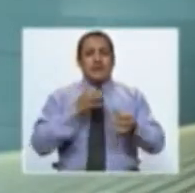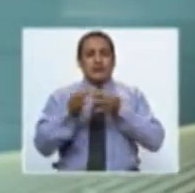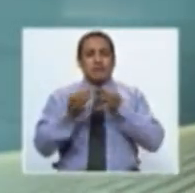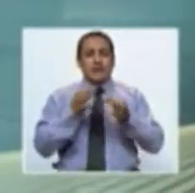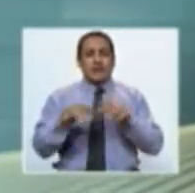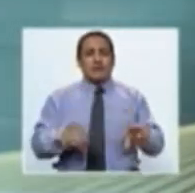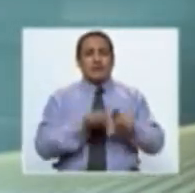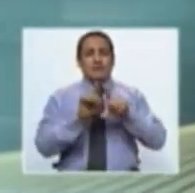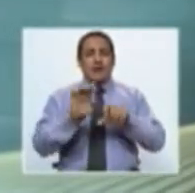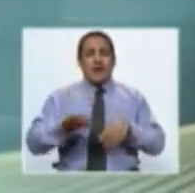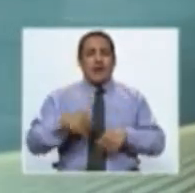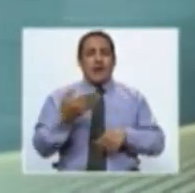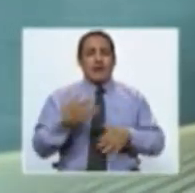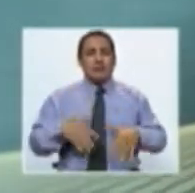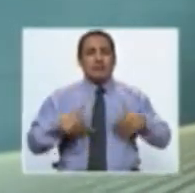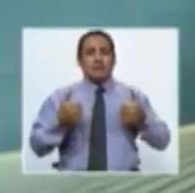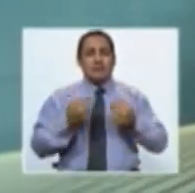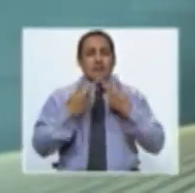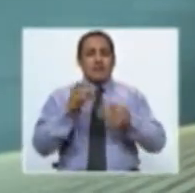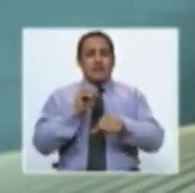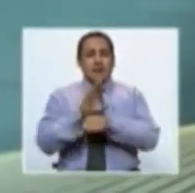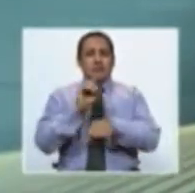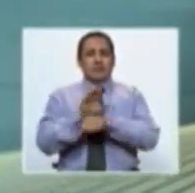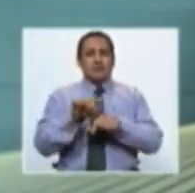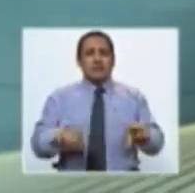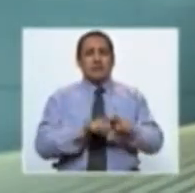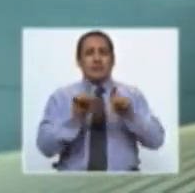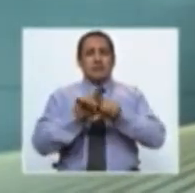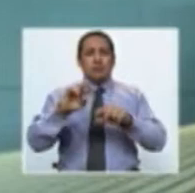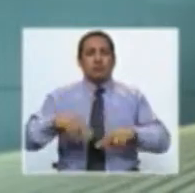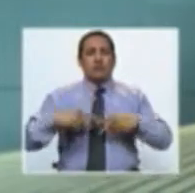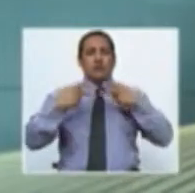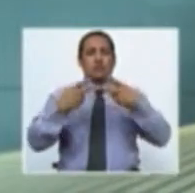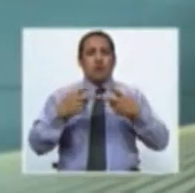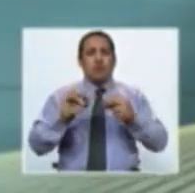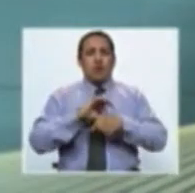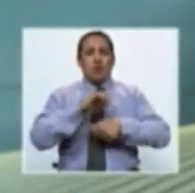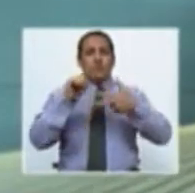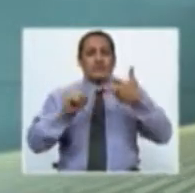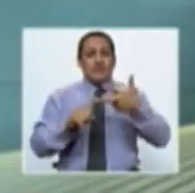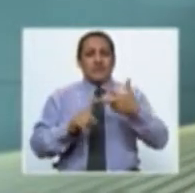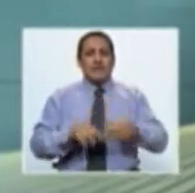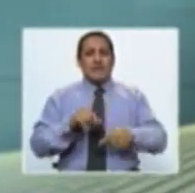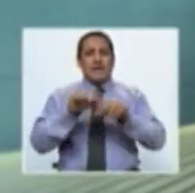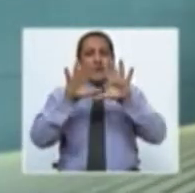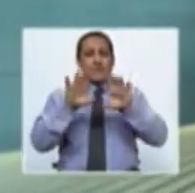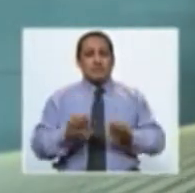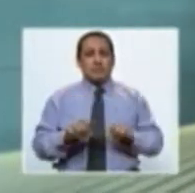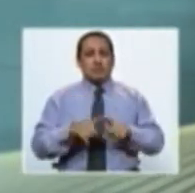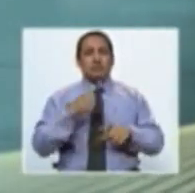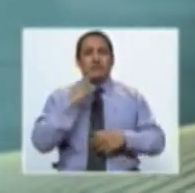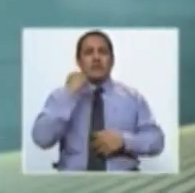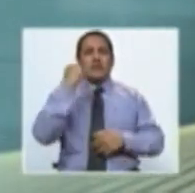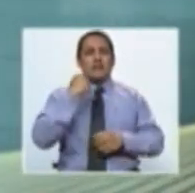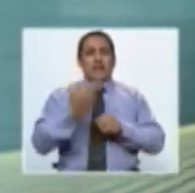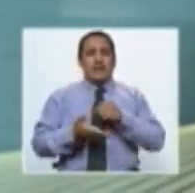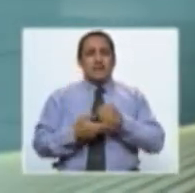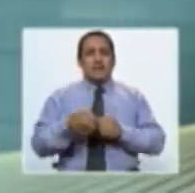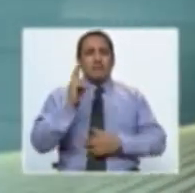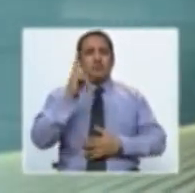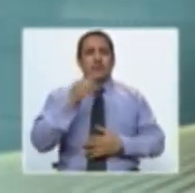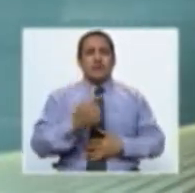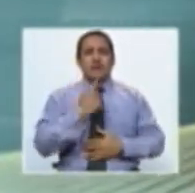TC señala que en tanto exista la posibilidad de capacitación y una doble o triple evaluación, los derechos y garantías